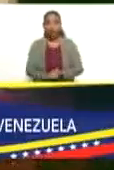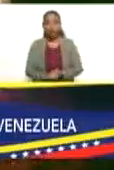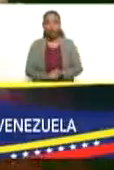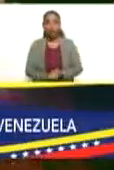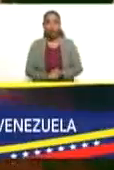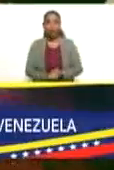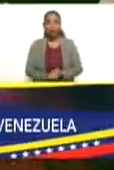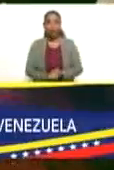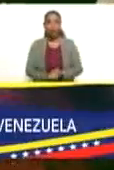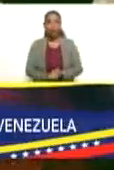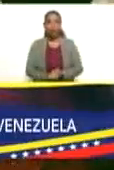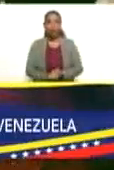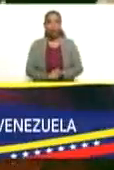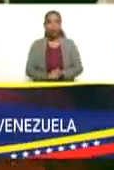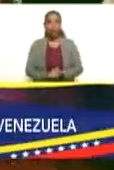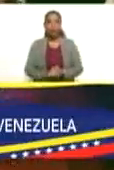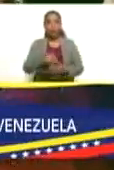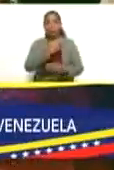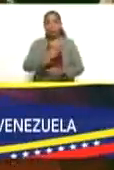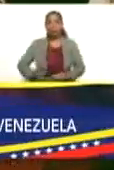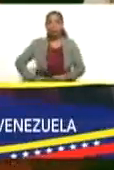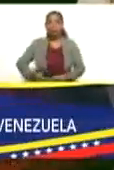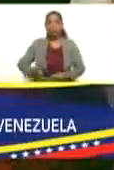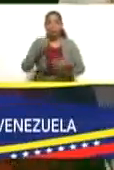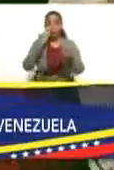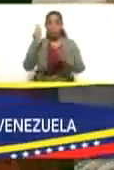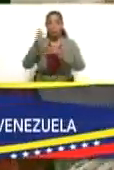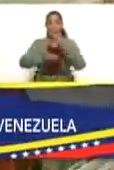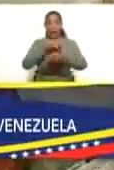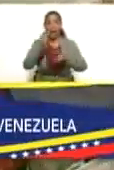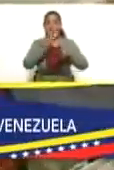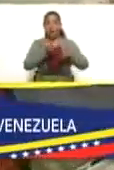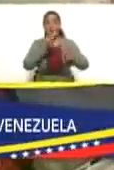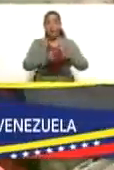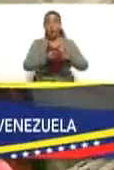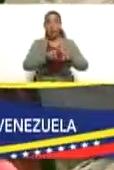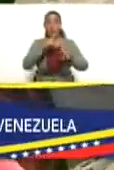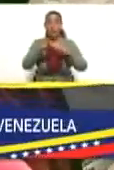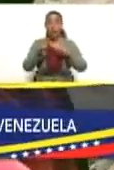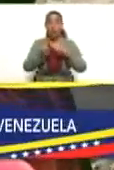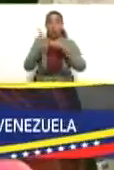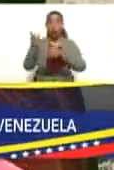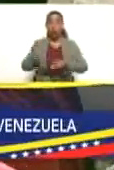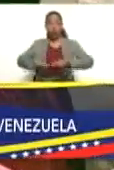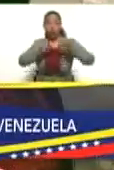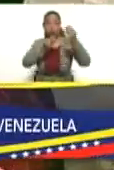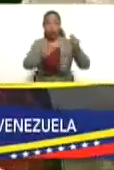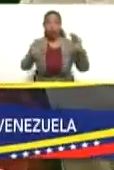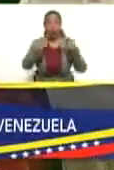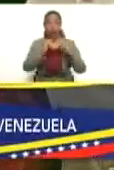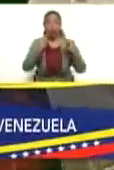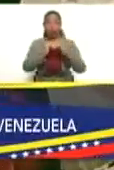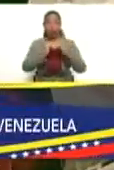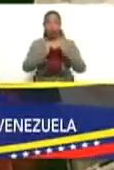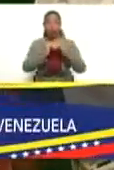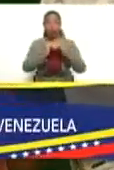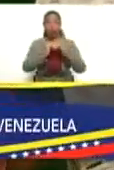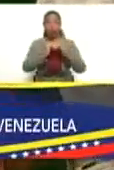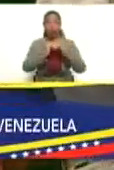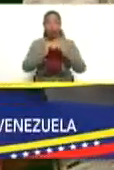sigue construyendo vivienda, presidente. Hoy vamos a entregar vivienda, pero más allá de la entrega de vivienda, además